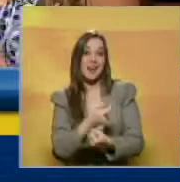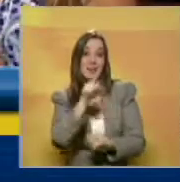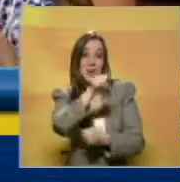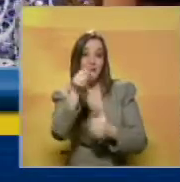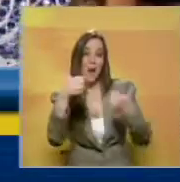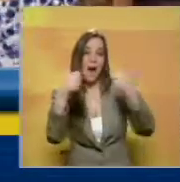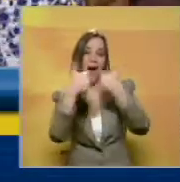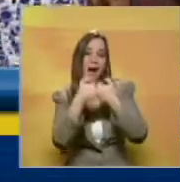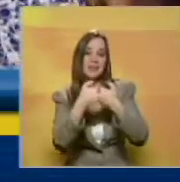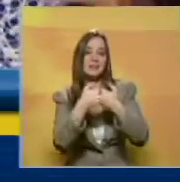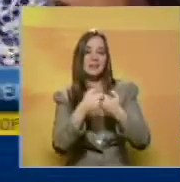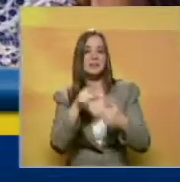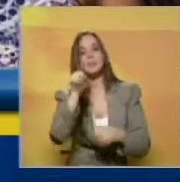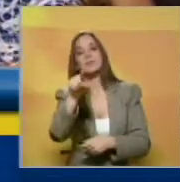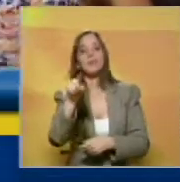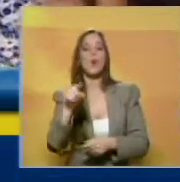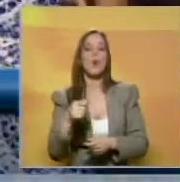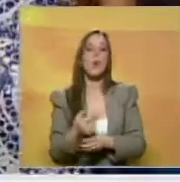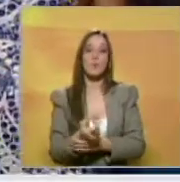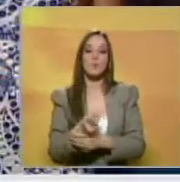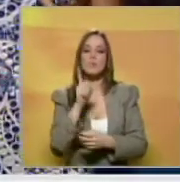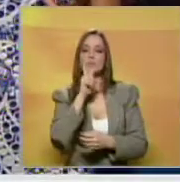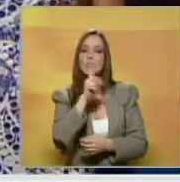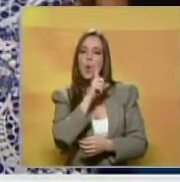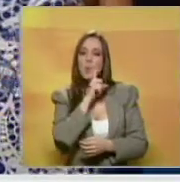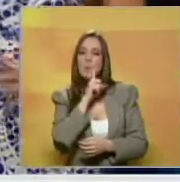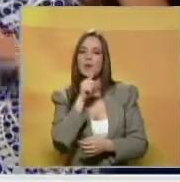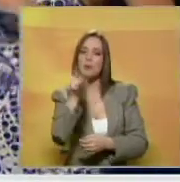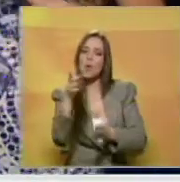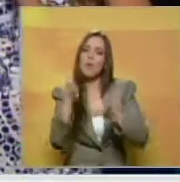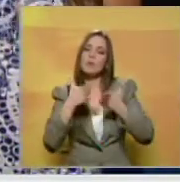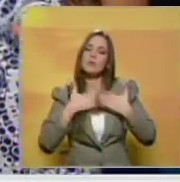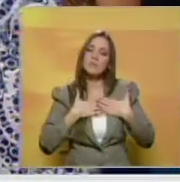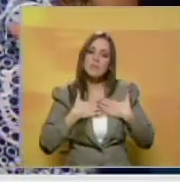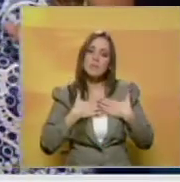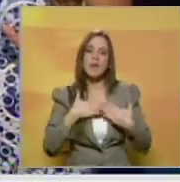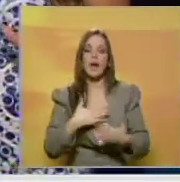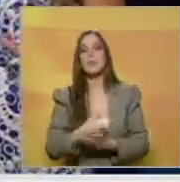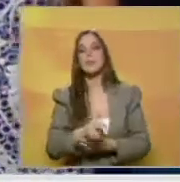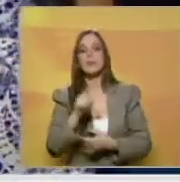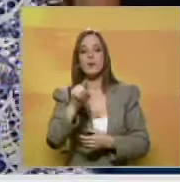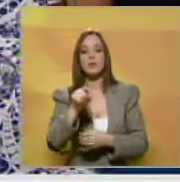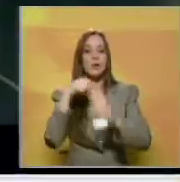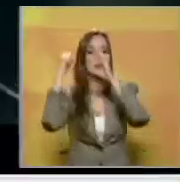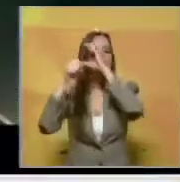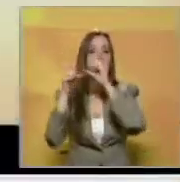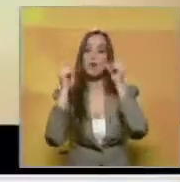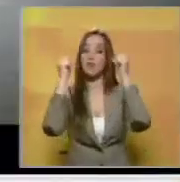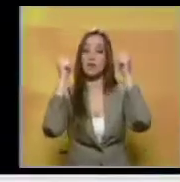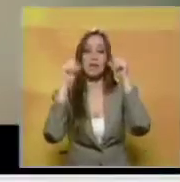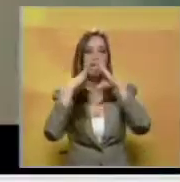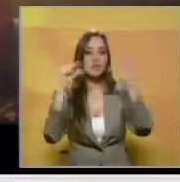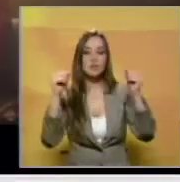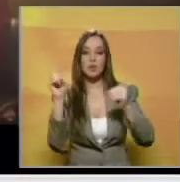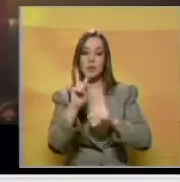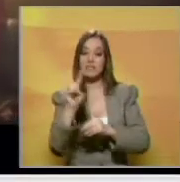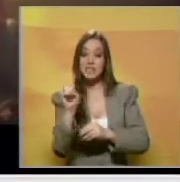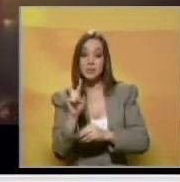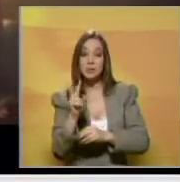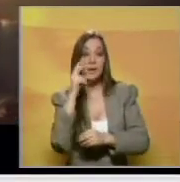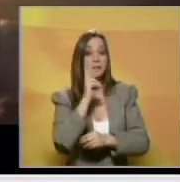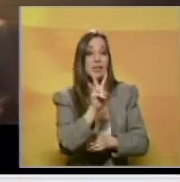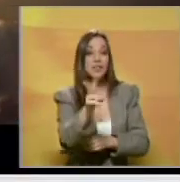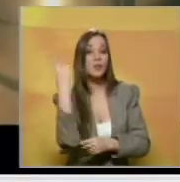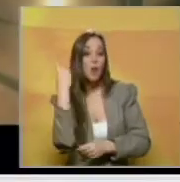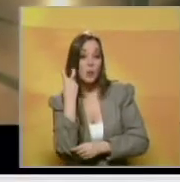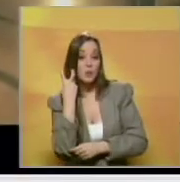de época, te felicito a ti, a todo tu equipo, al director, porque está sencillamente fantástico. Toda Venezuela lo está disfrutando en estos